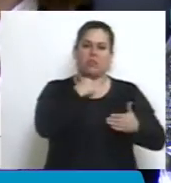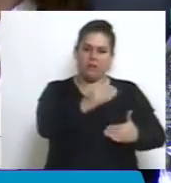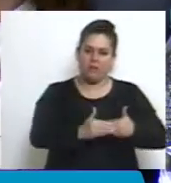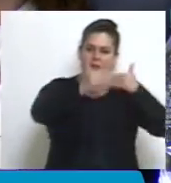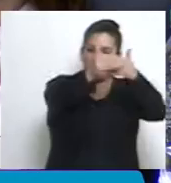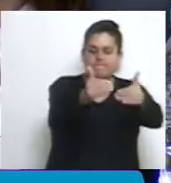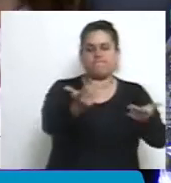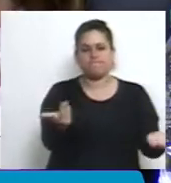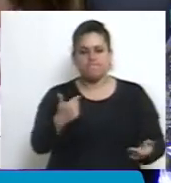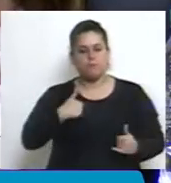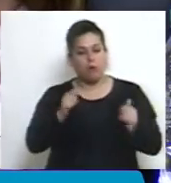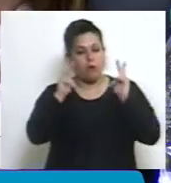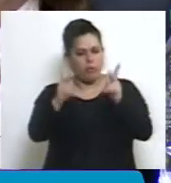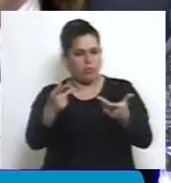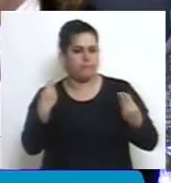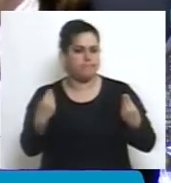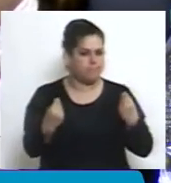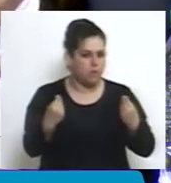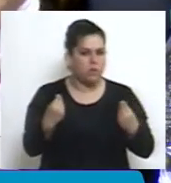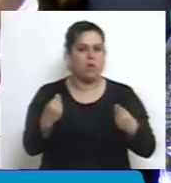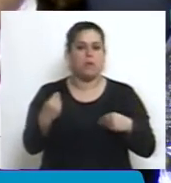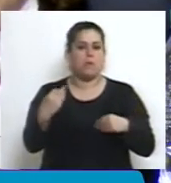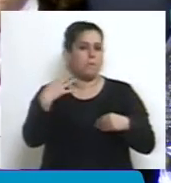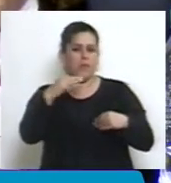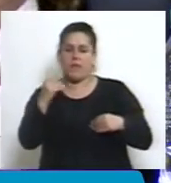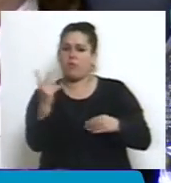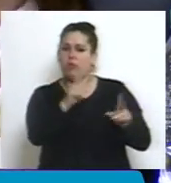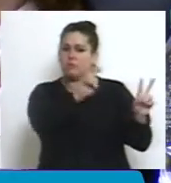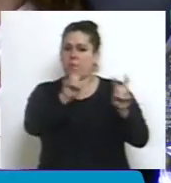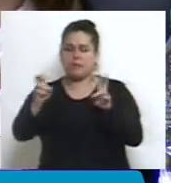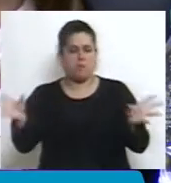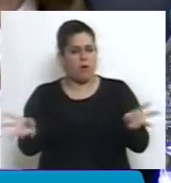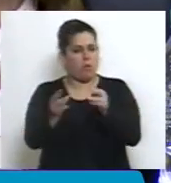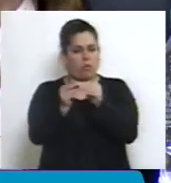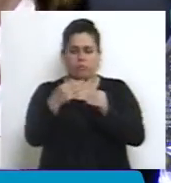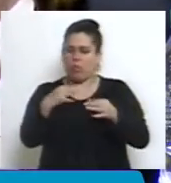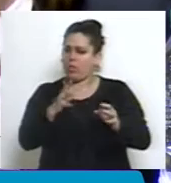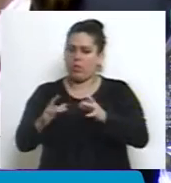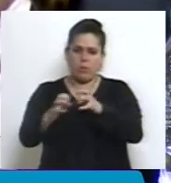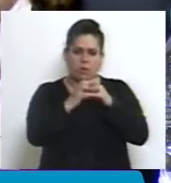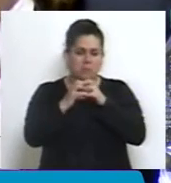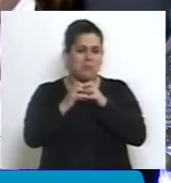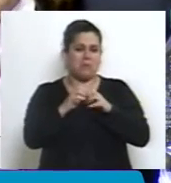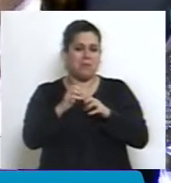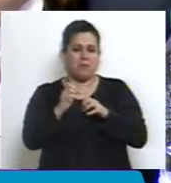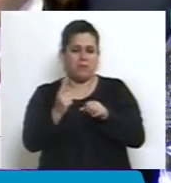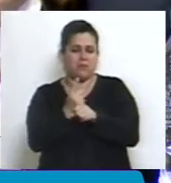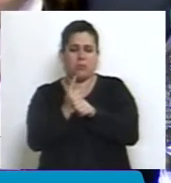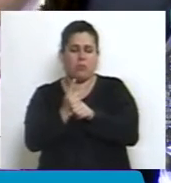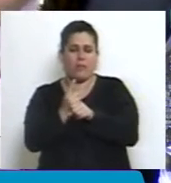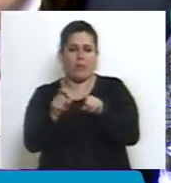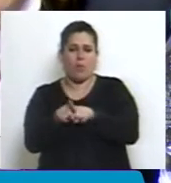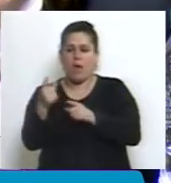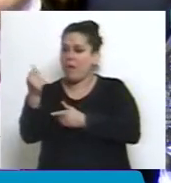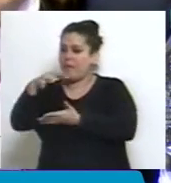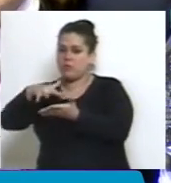digo especialmente en tratarlo en su conjunto, porque no hay forma de analizar este presupuesto